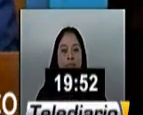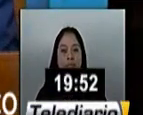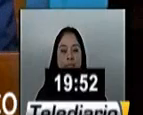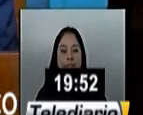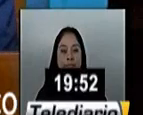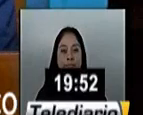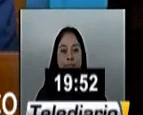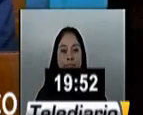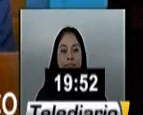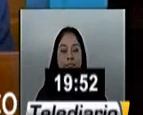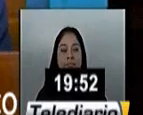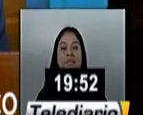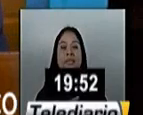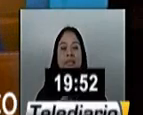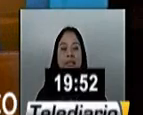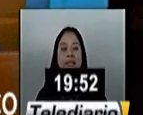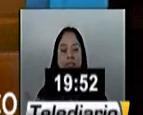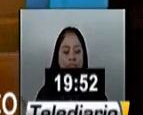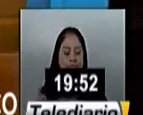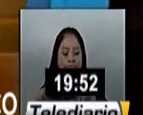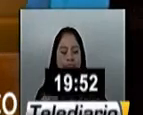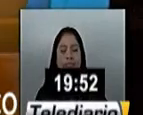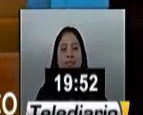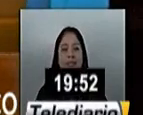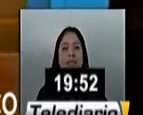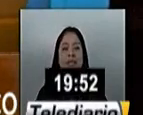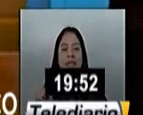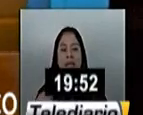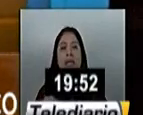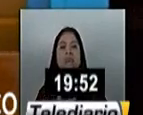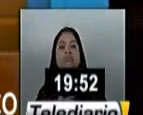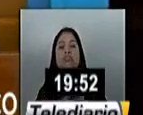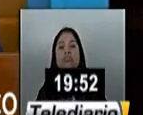la hermana república de guatemala